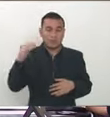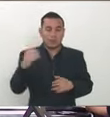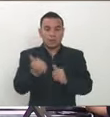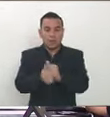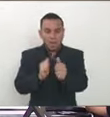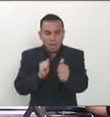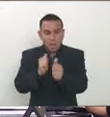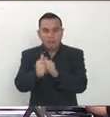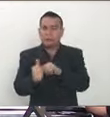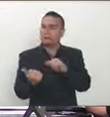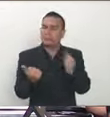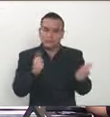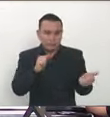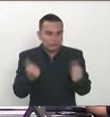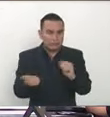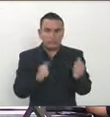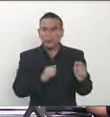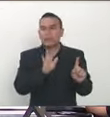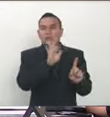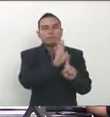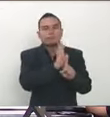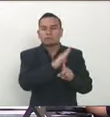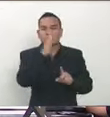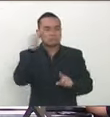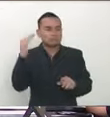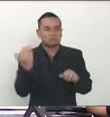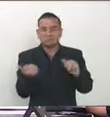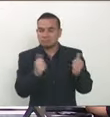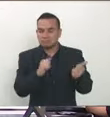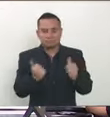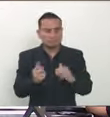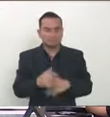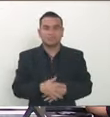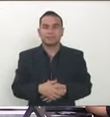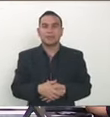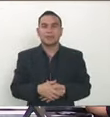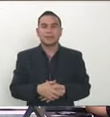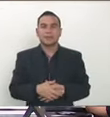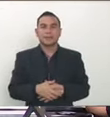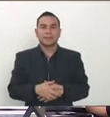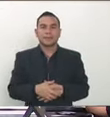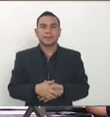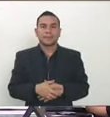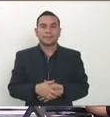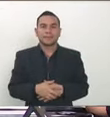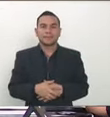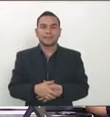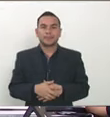algunos casos a tiempo, bueno, relativamente a tiempo,